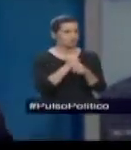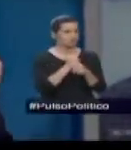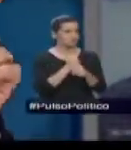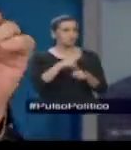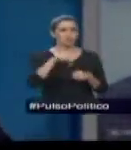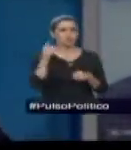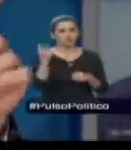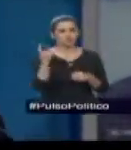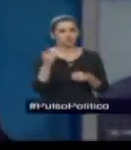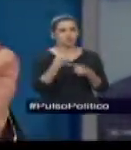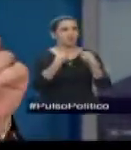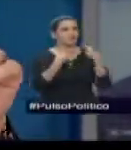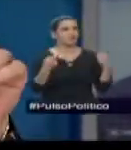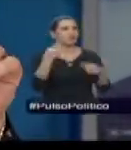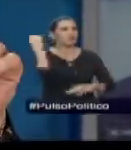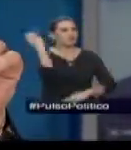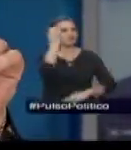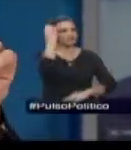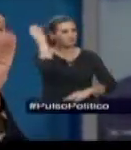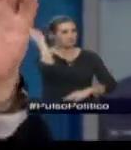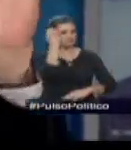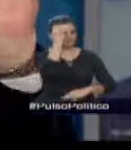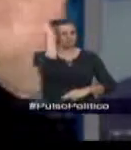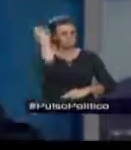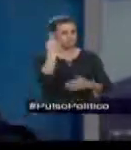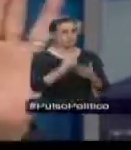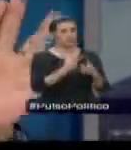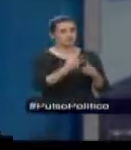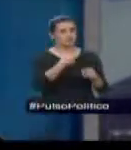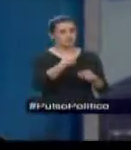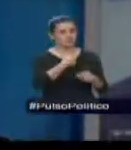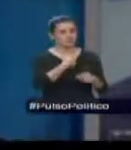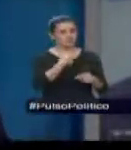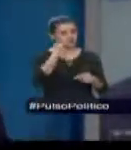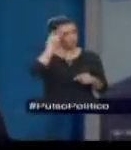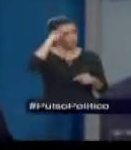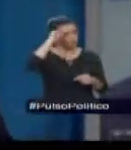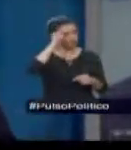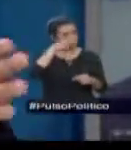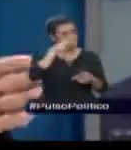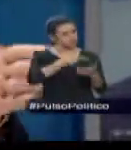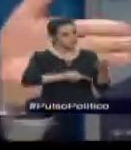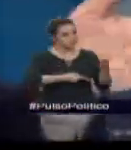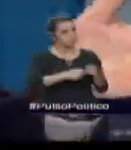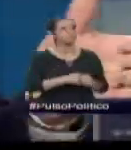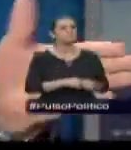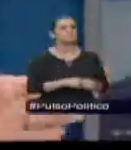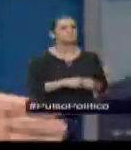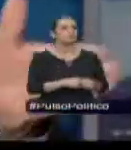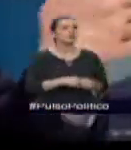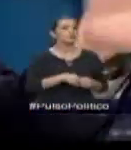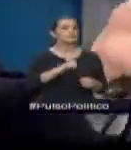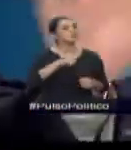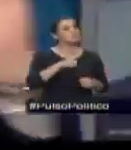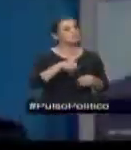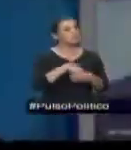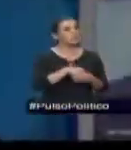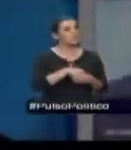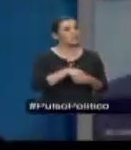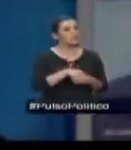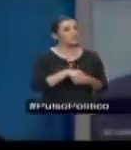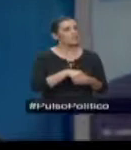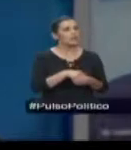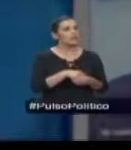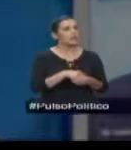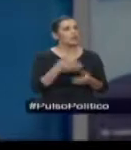no necesariamente declarando estado de excepción desde que yo me acuerdo eso ha ocurrido ahora bien efectivamente ha sido unos meses es un cambio pues a la